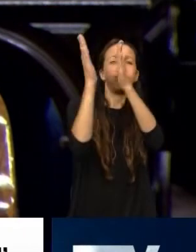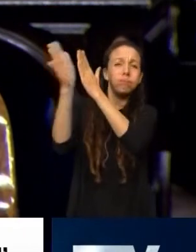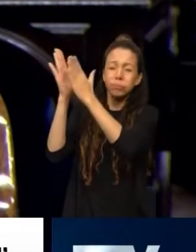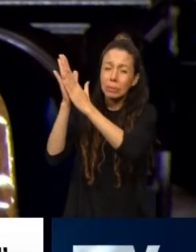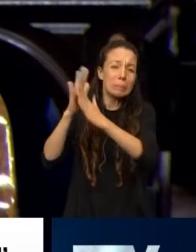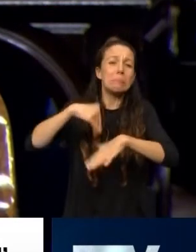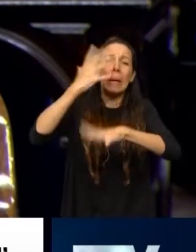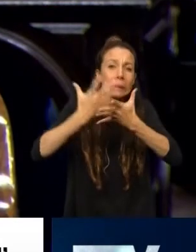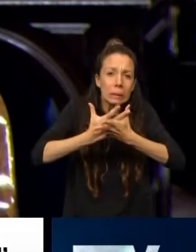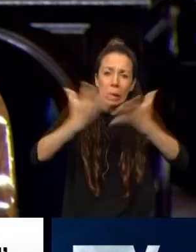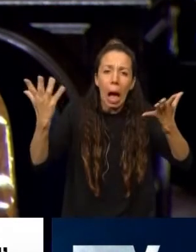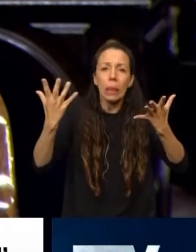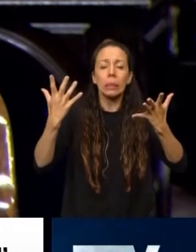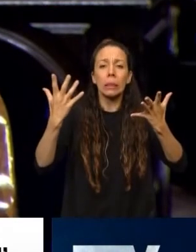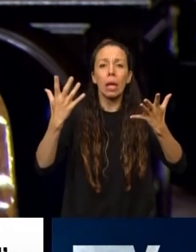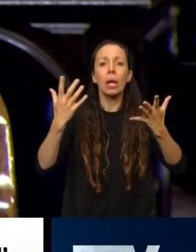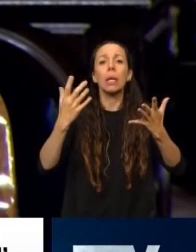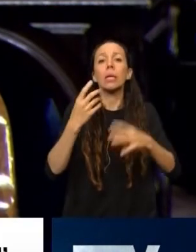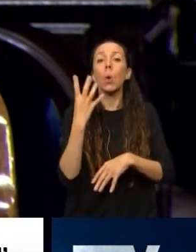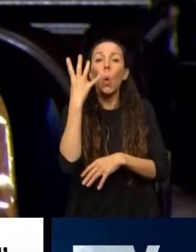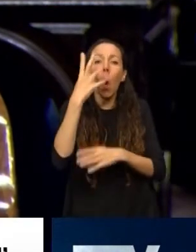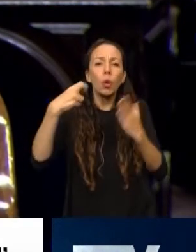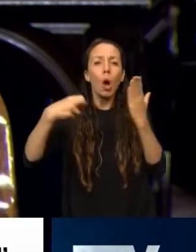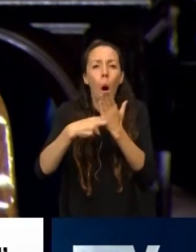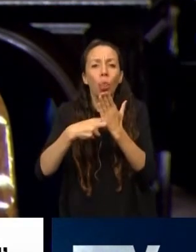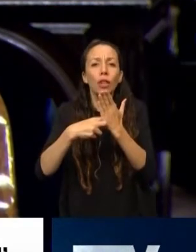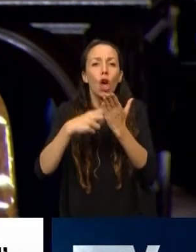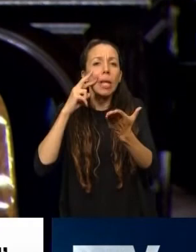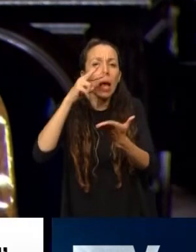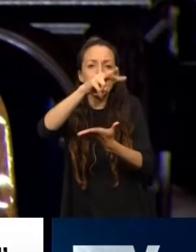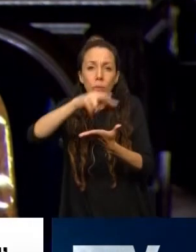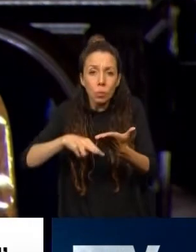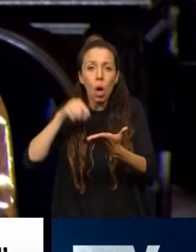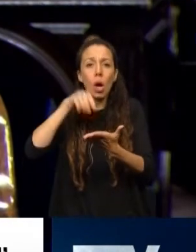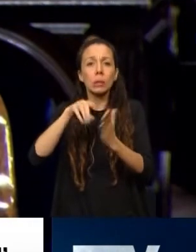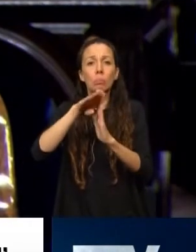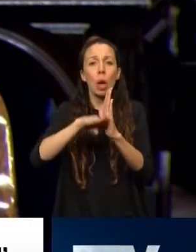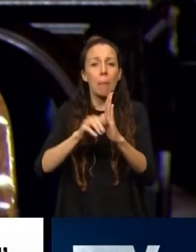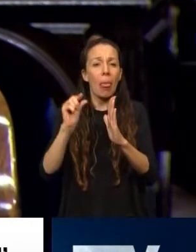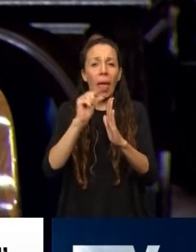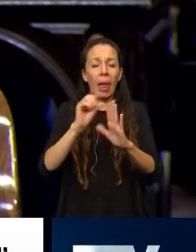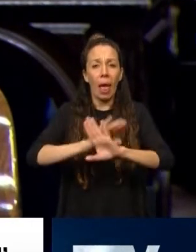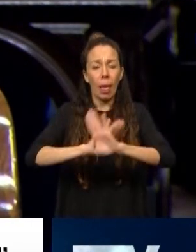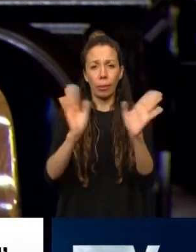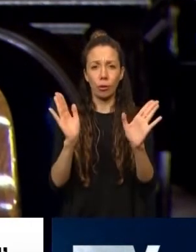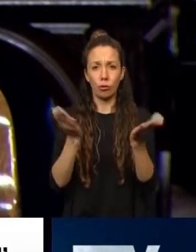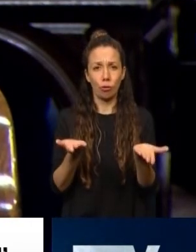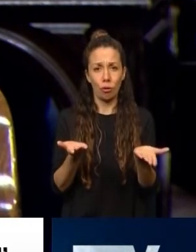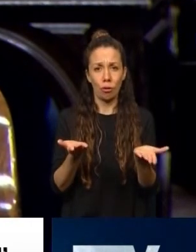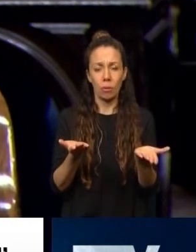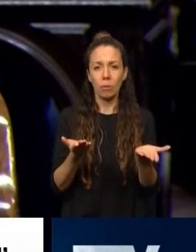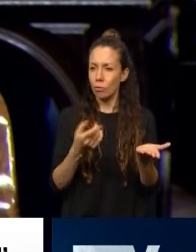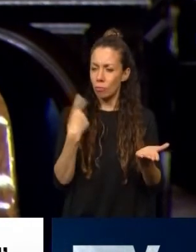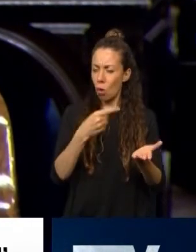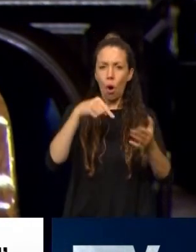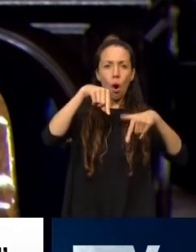además canceló en tan solo 4 auditorías ese programa de crédito. Tuvimos que llegar a esta instancia porque